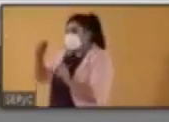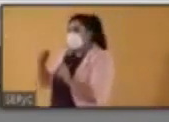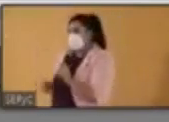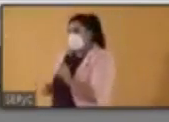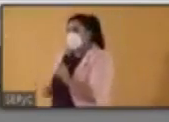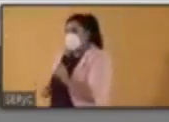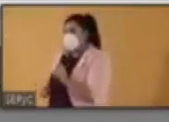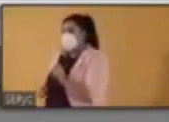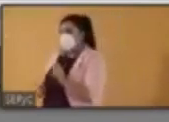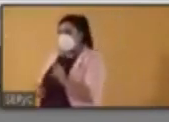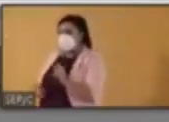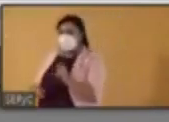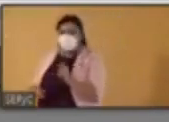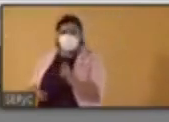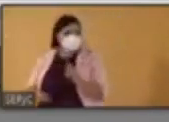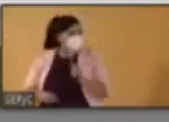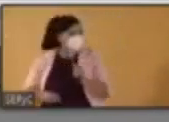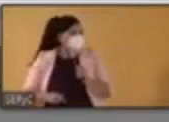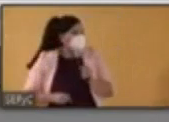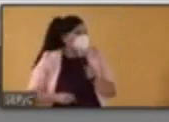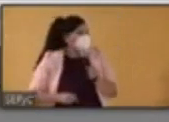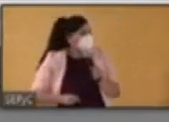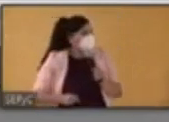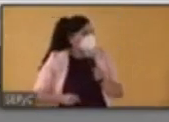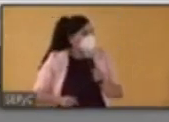para hacer el ejercicio un poco más práctico.